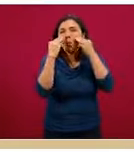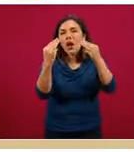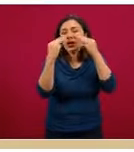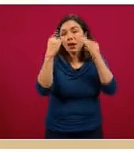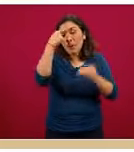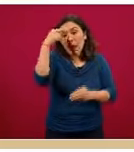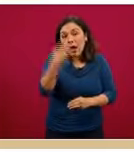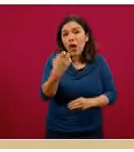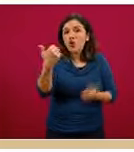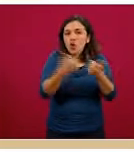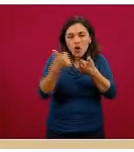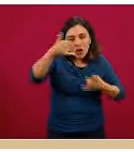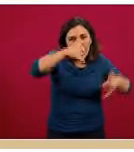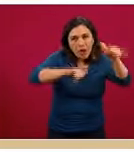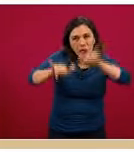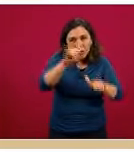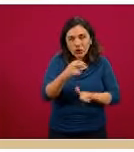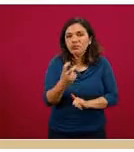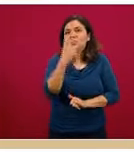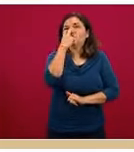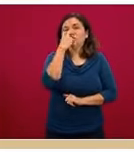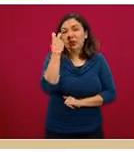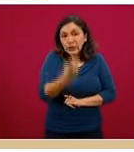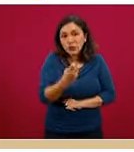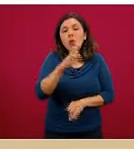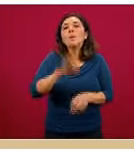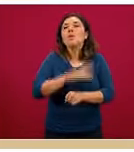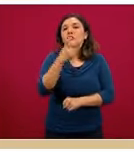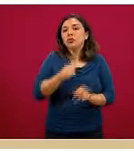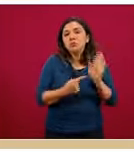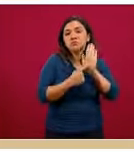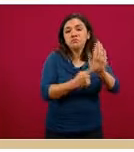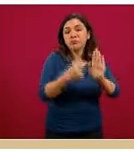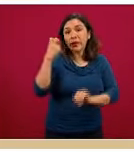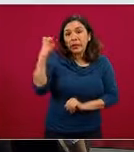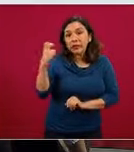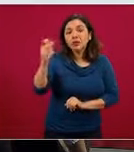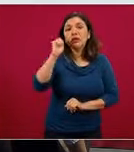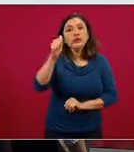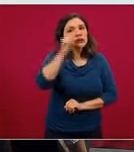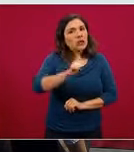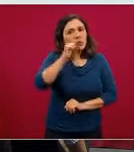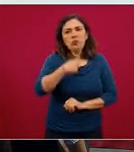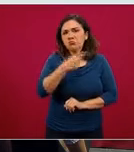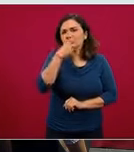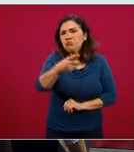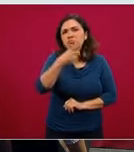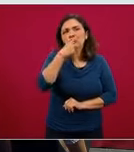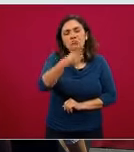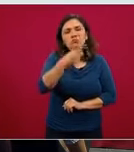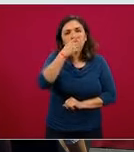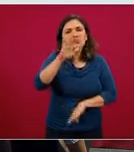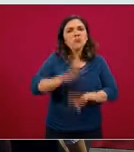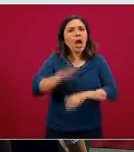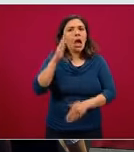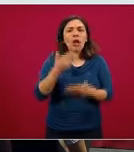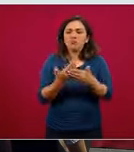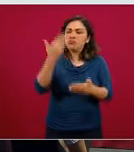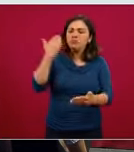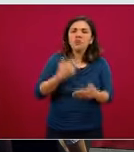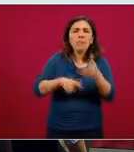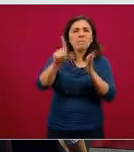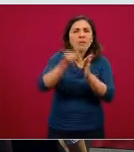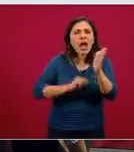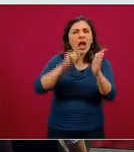el cual está incluida la toma de una muestra. Por eso aquí estamos presentando y siempre hemos presentado durante los últimos